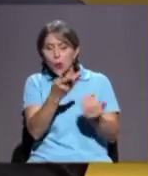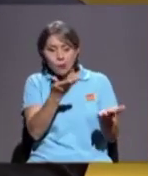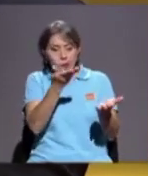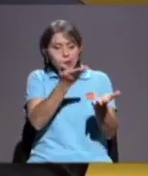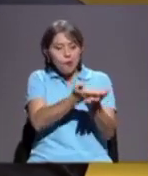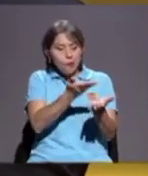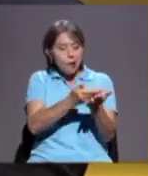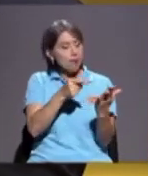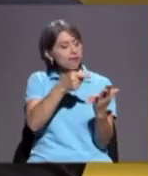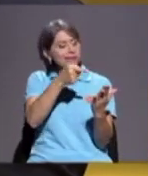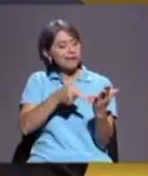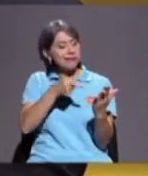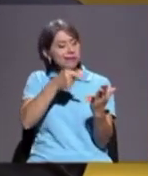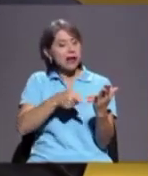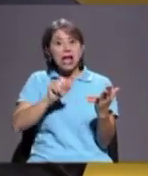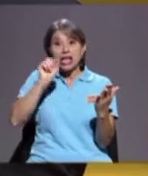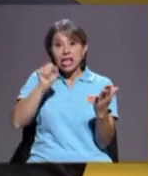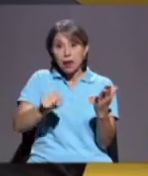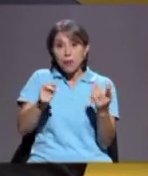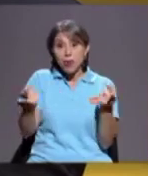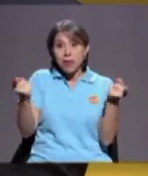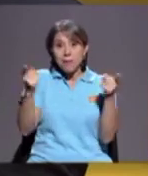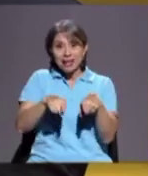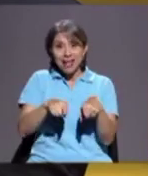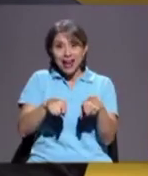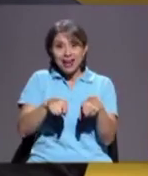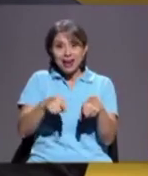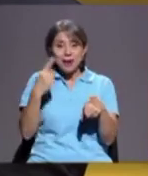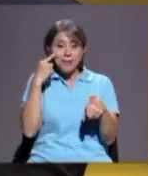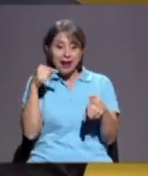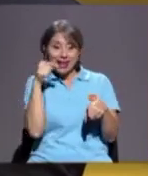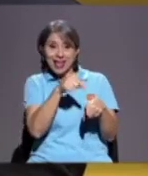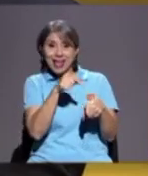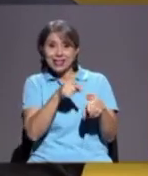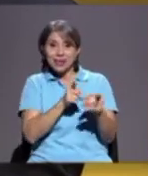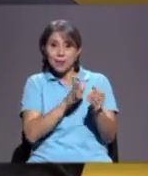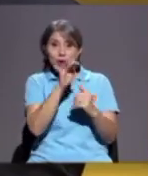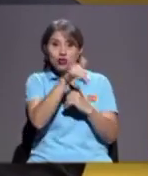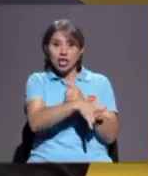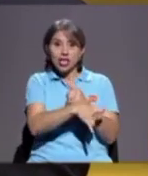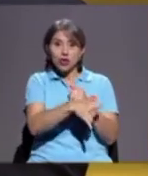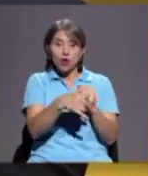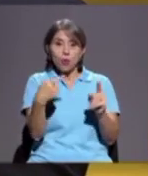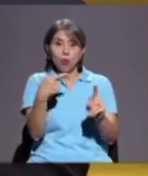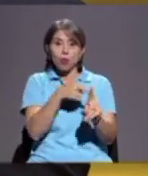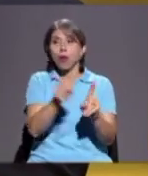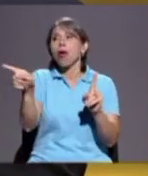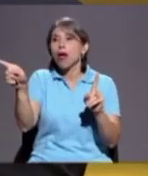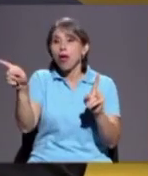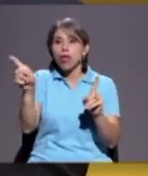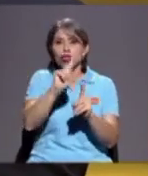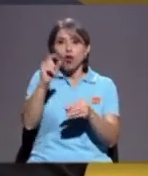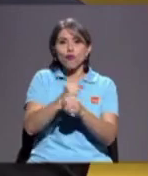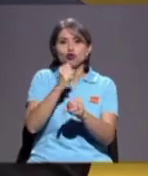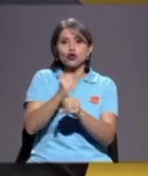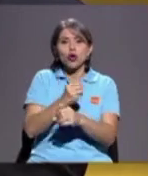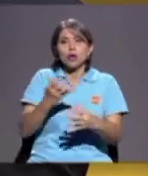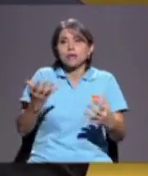en la sociedad, etcétera, para que este proyecto se descarrile y no funcione? ¿Qué puede pasar? Bueno, ahí puede haber muchas cosas, puede